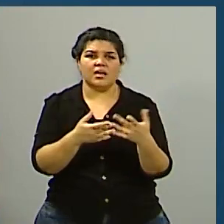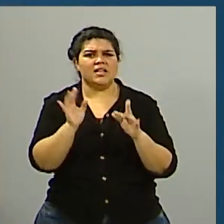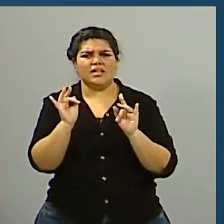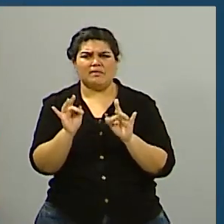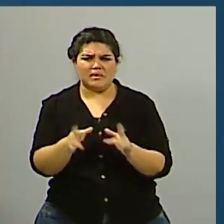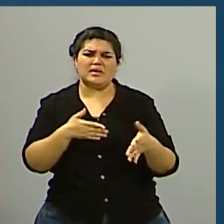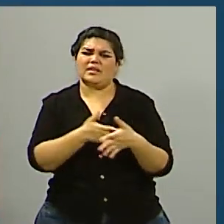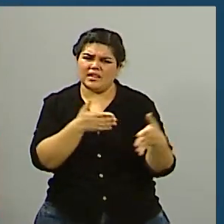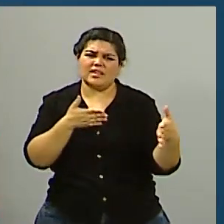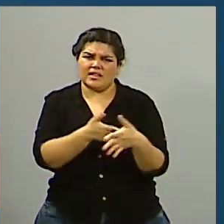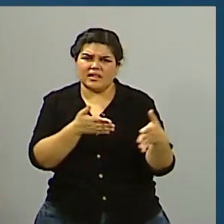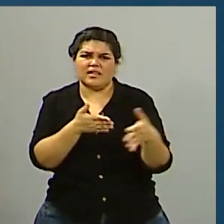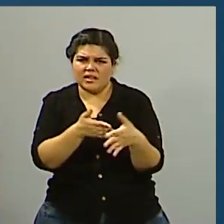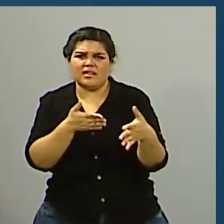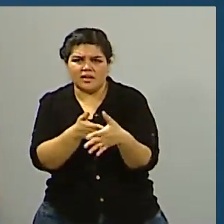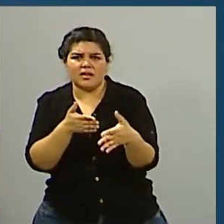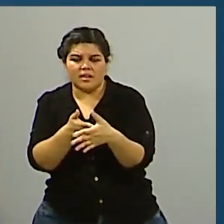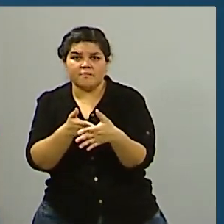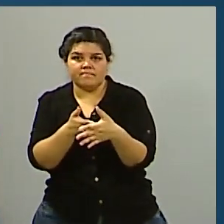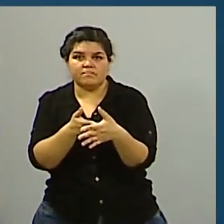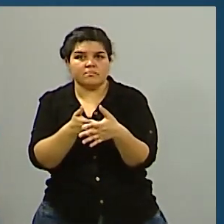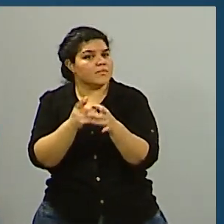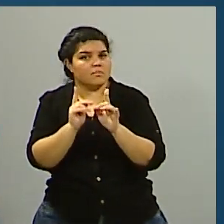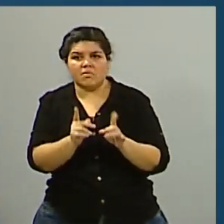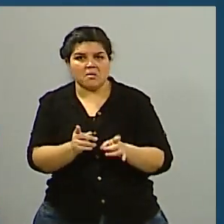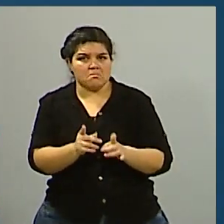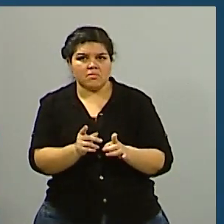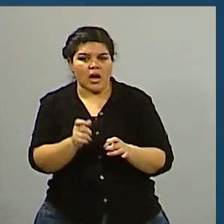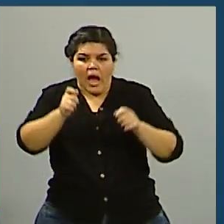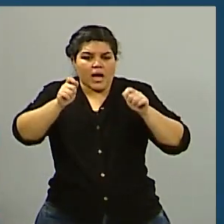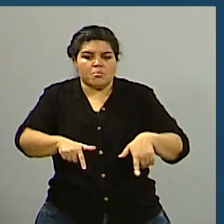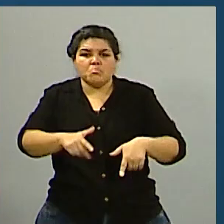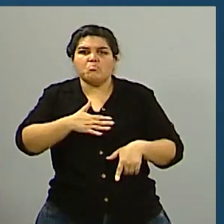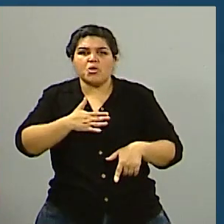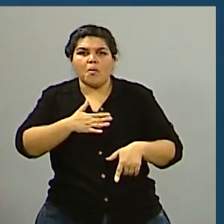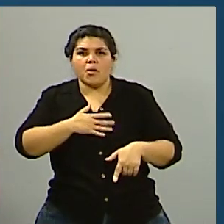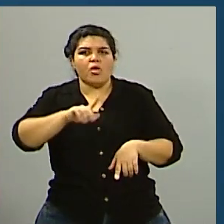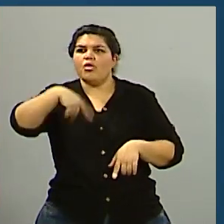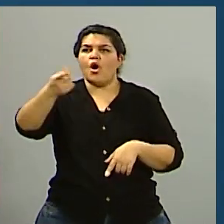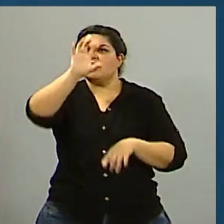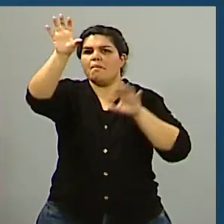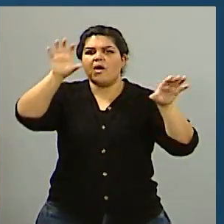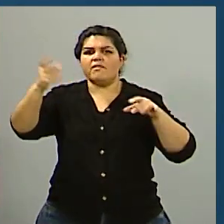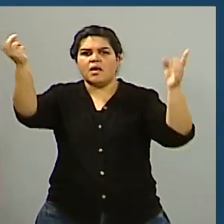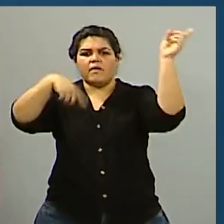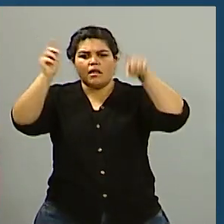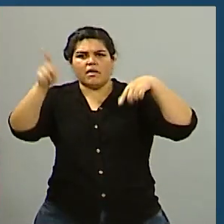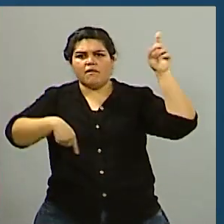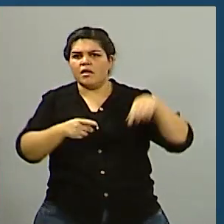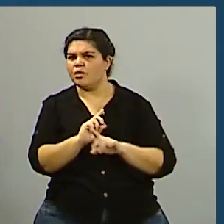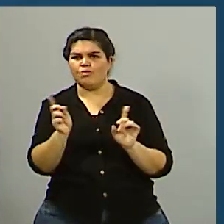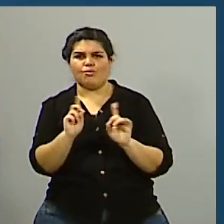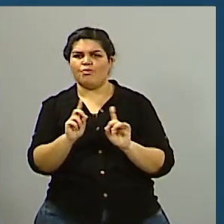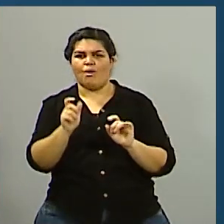vista, y fueron quedando los que auténticamente siempre se han dedicado a este tipo de trabajo, ¿no? Claro. Y se fueron algunos quedando en